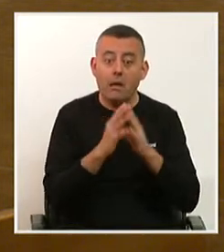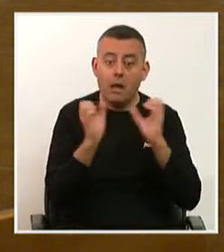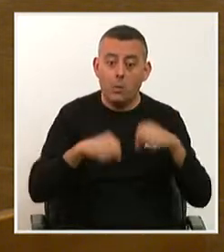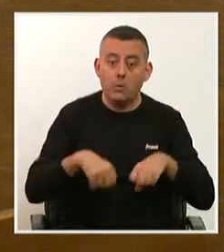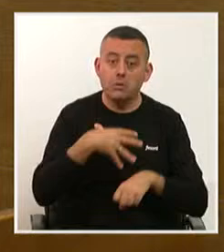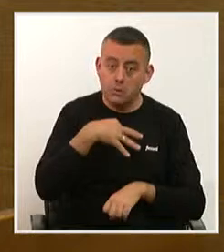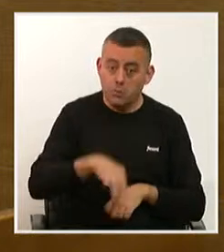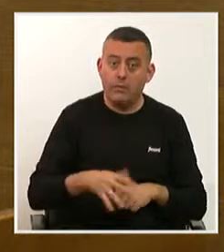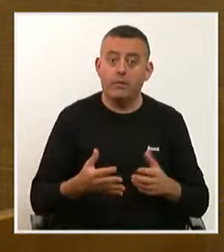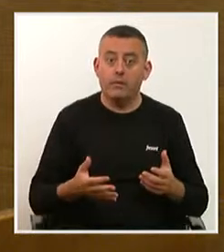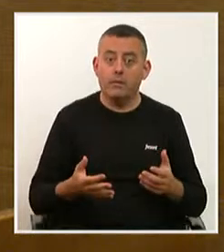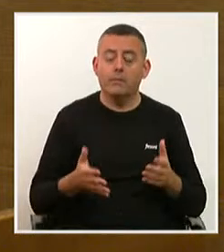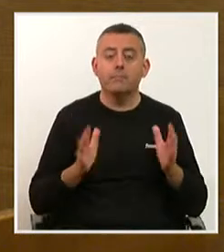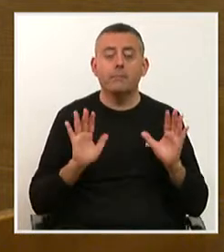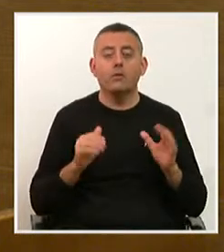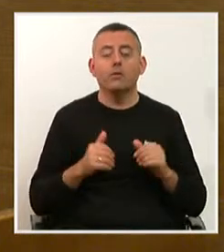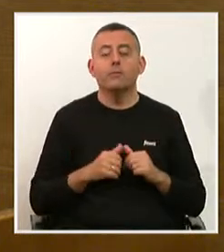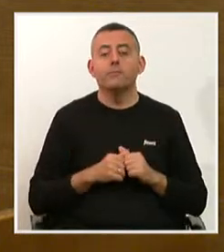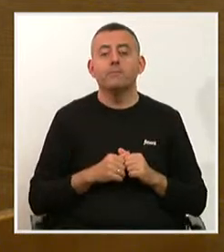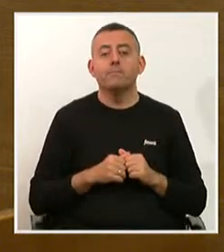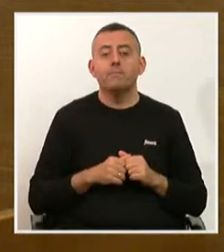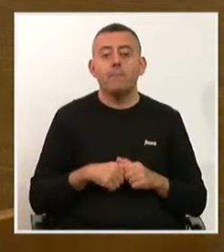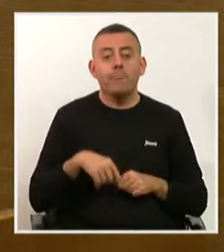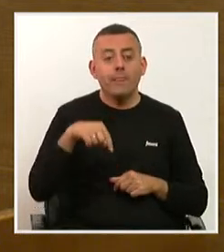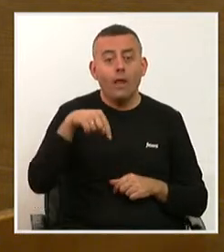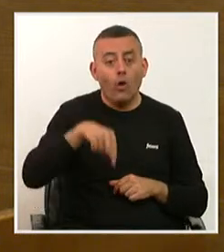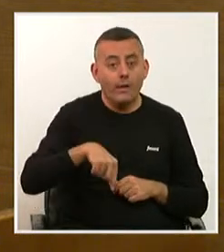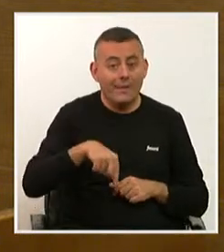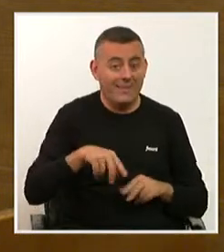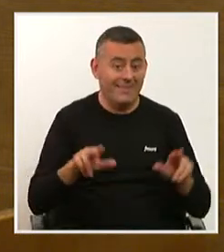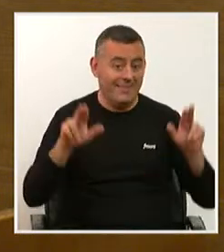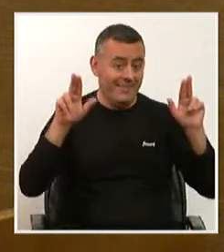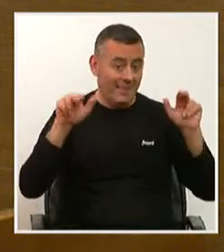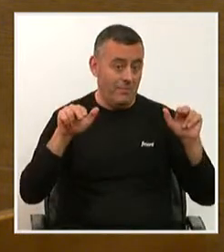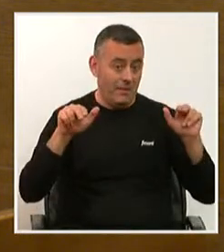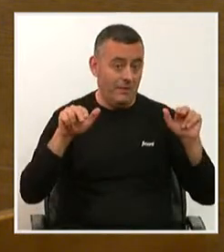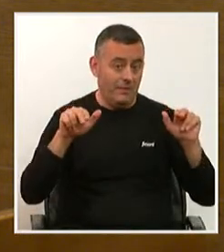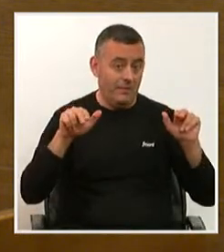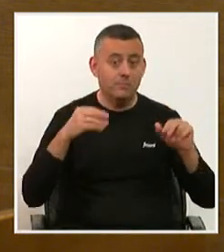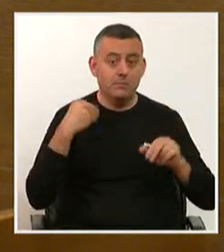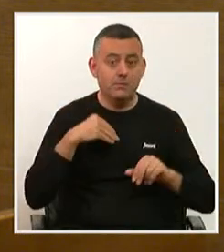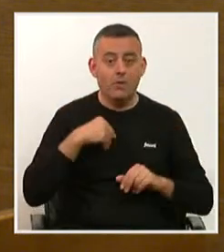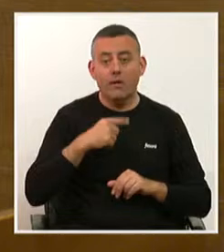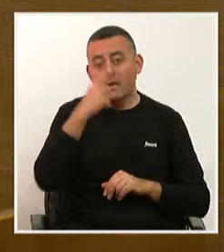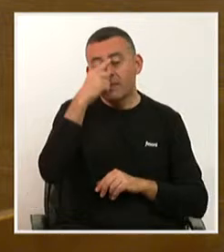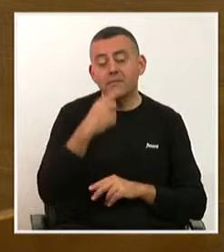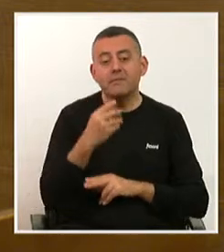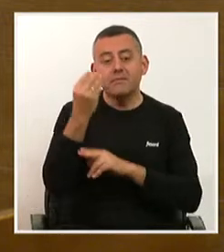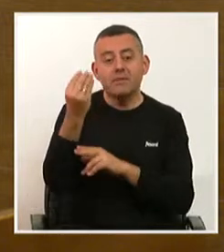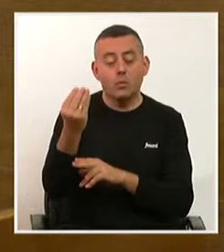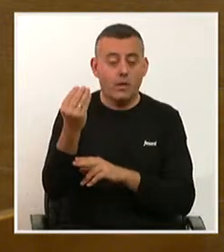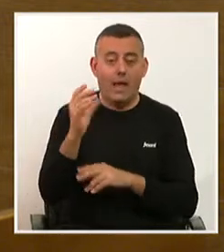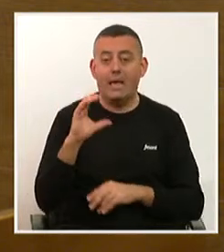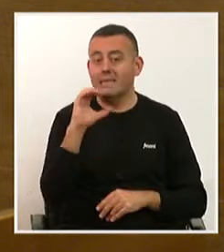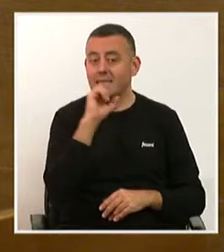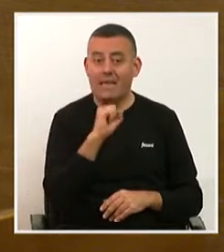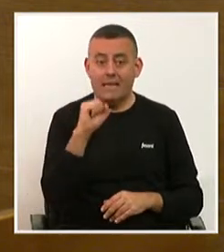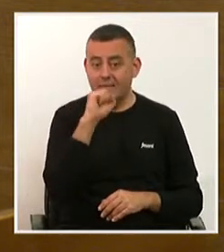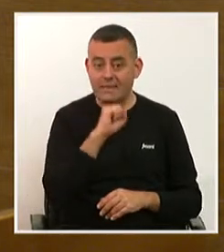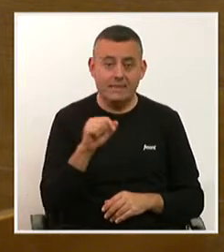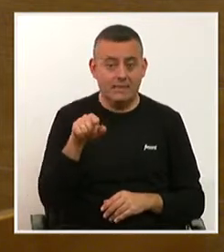conun pero el tema queocupa es la figura literaria de Vicente Andrés